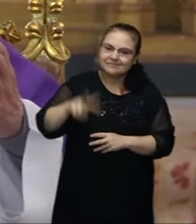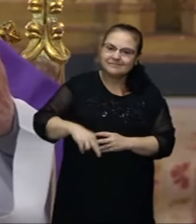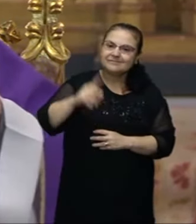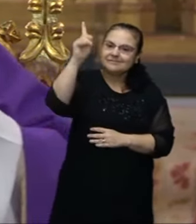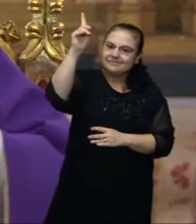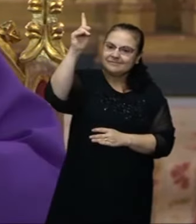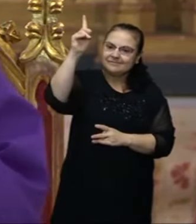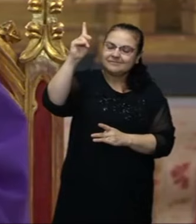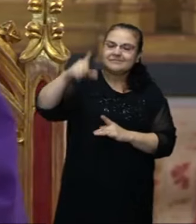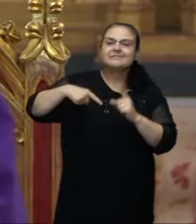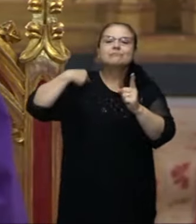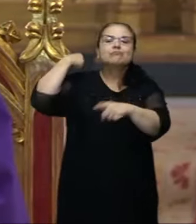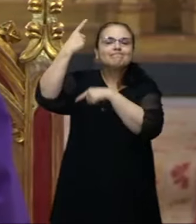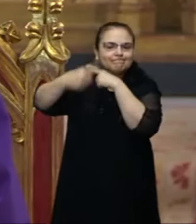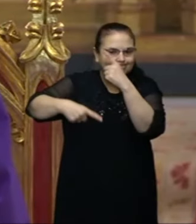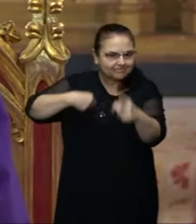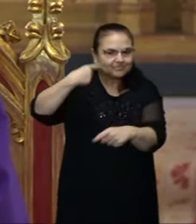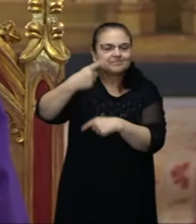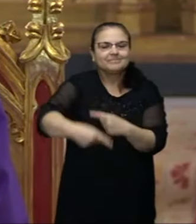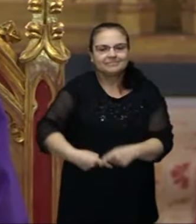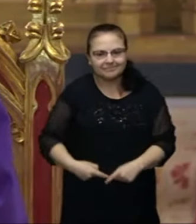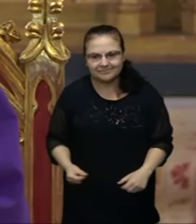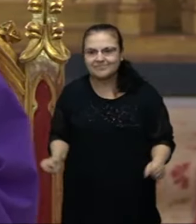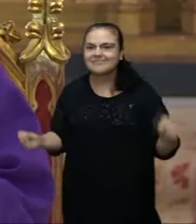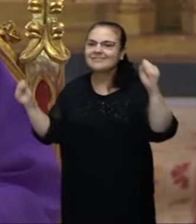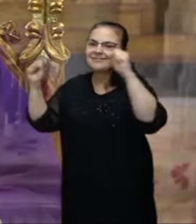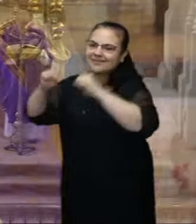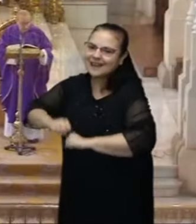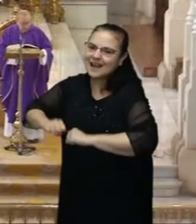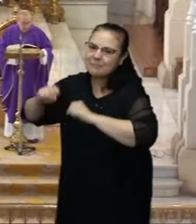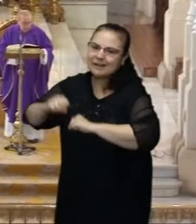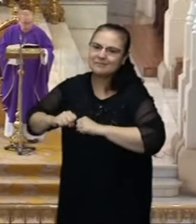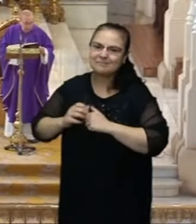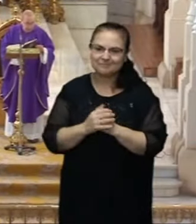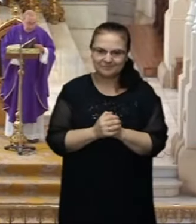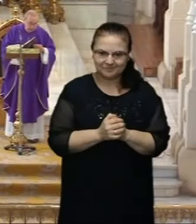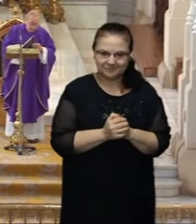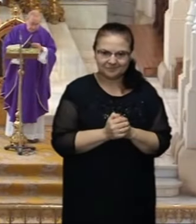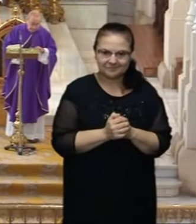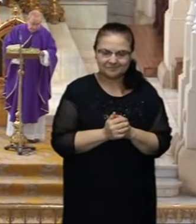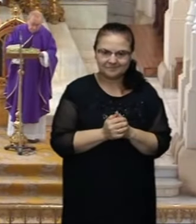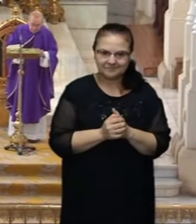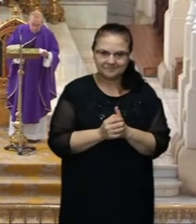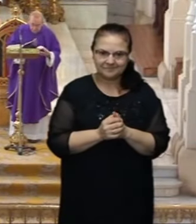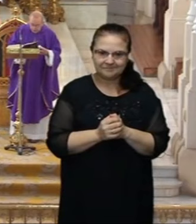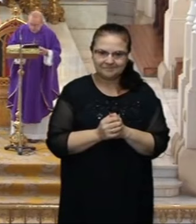Santo y es Dios por los siglos de los siglos.